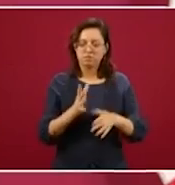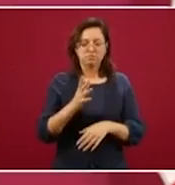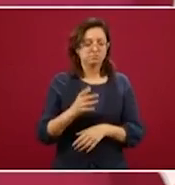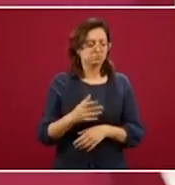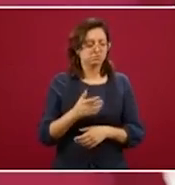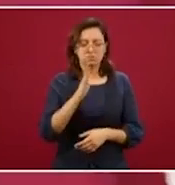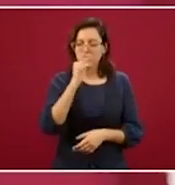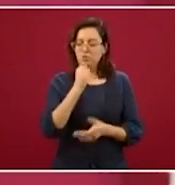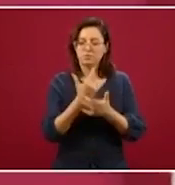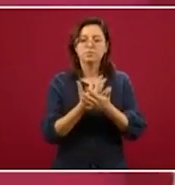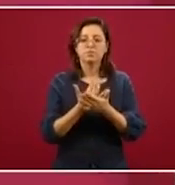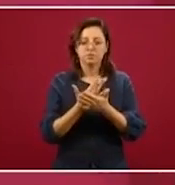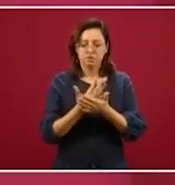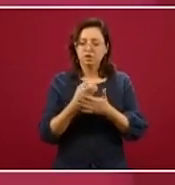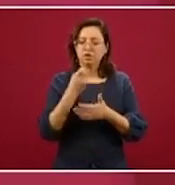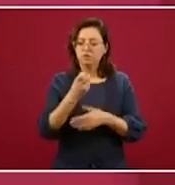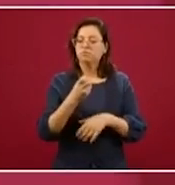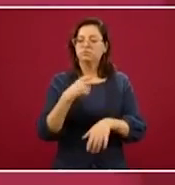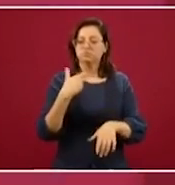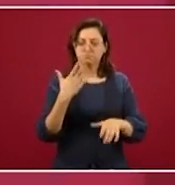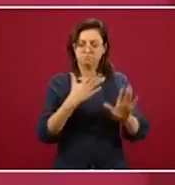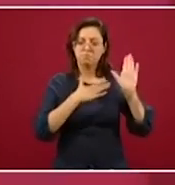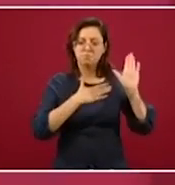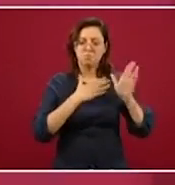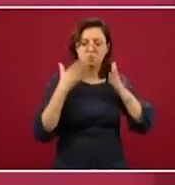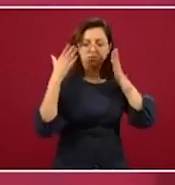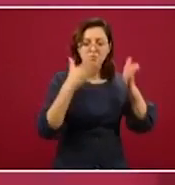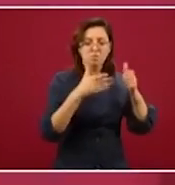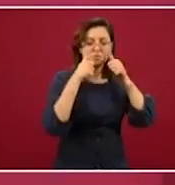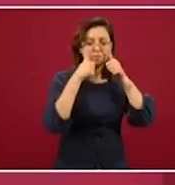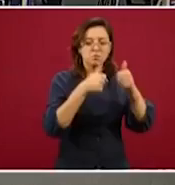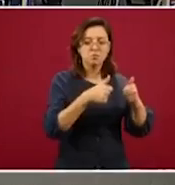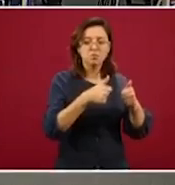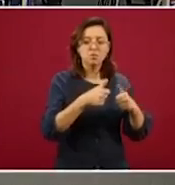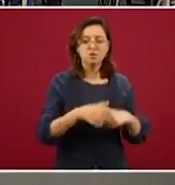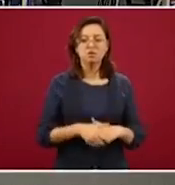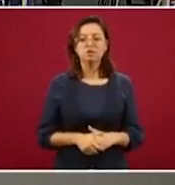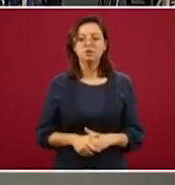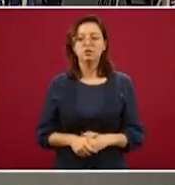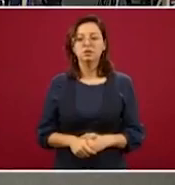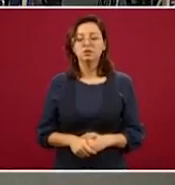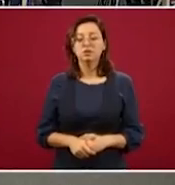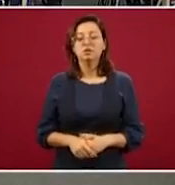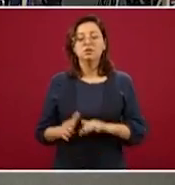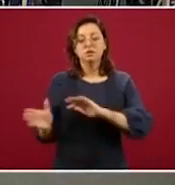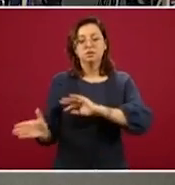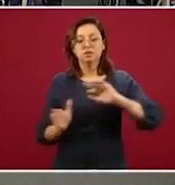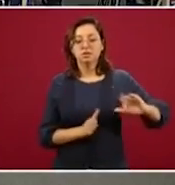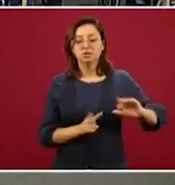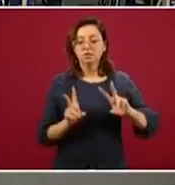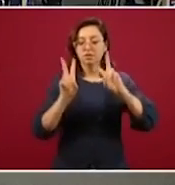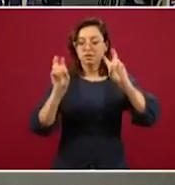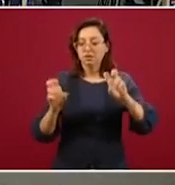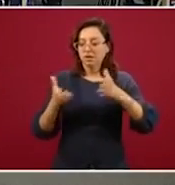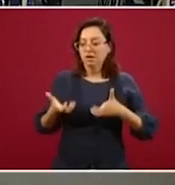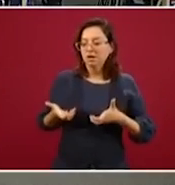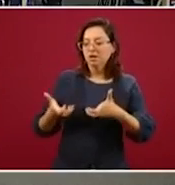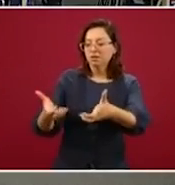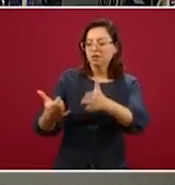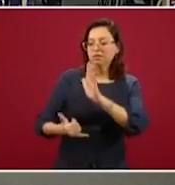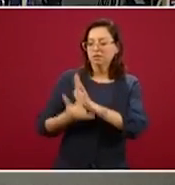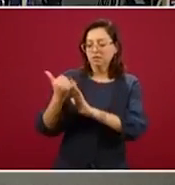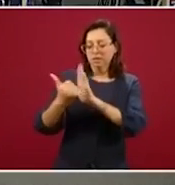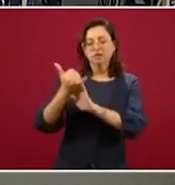¿sí? Entonces, a eso nos comprometemos. Acerca de lo de la carretera, ya se está viendo, ya